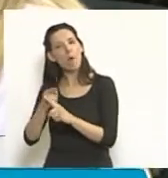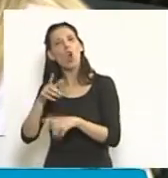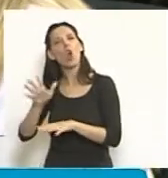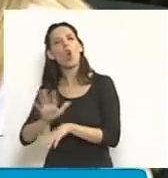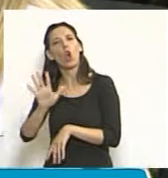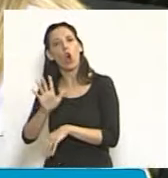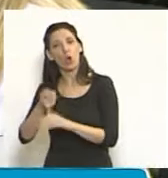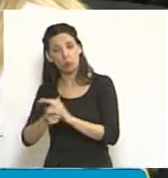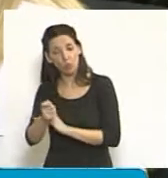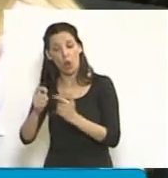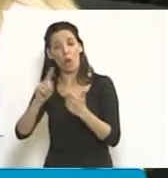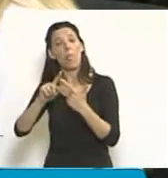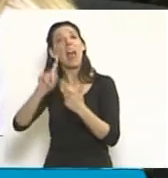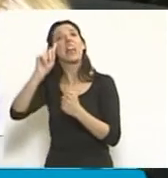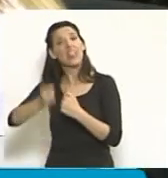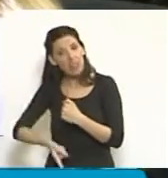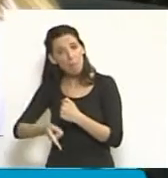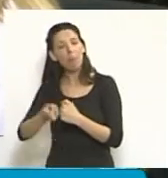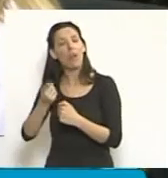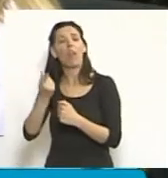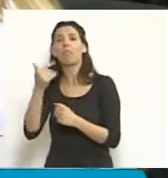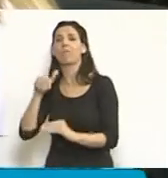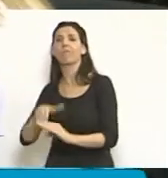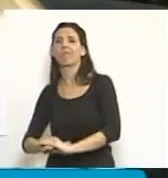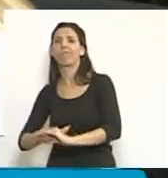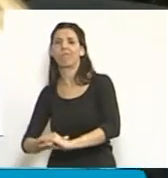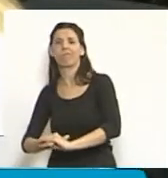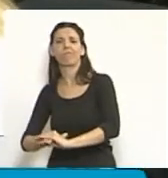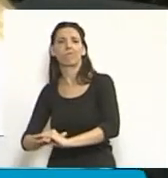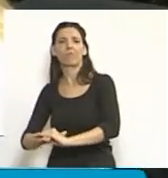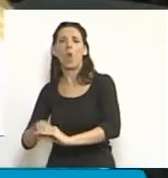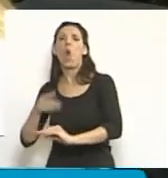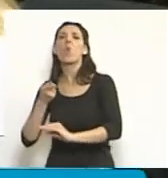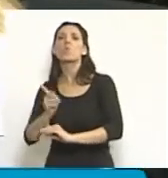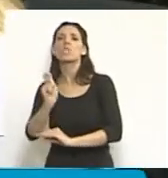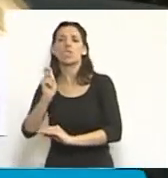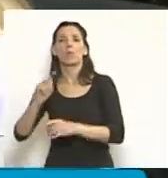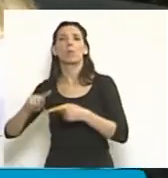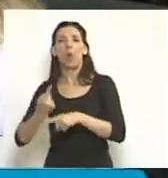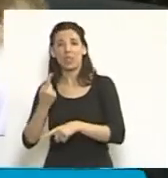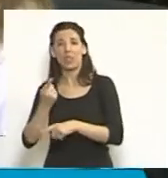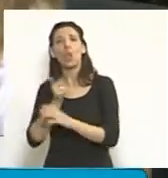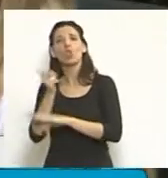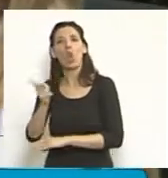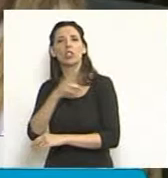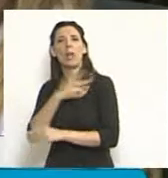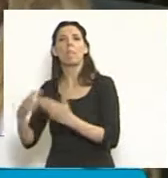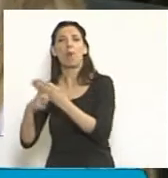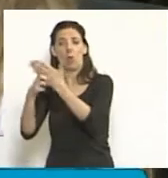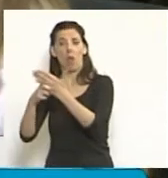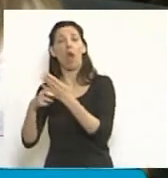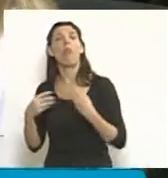acto también mandó al archivo varios pedidos de juicio político contra la Procuradora, justamente por